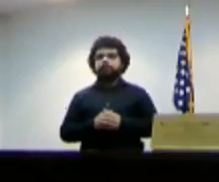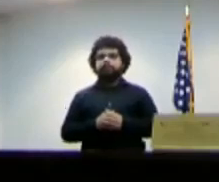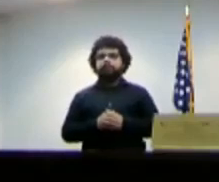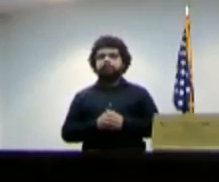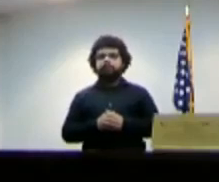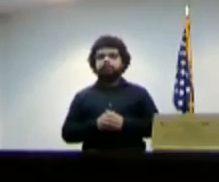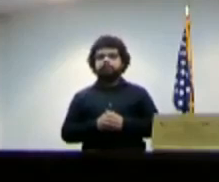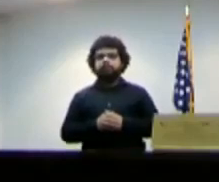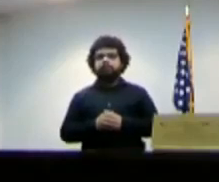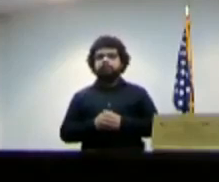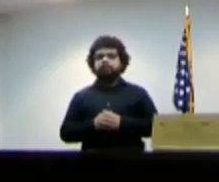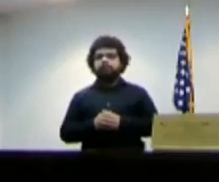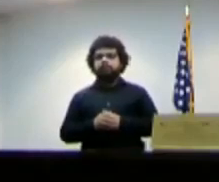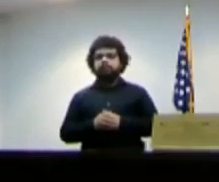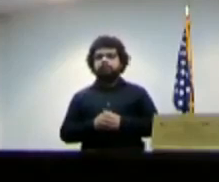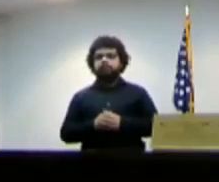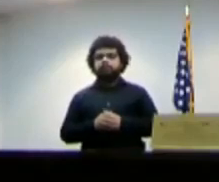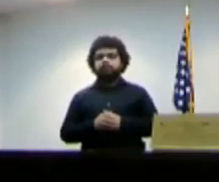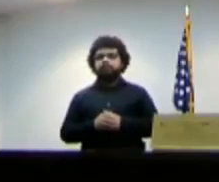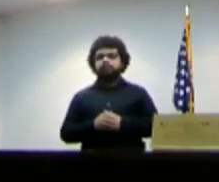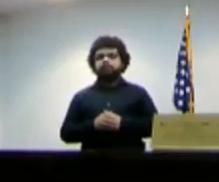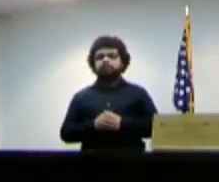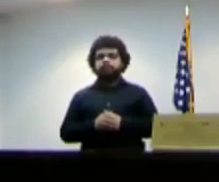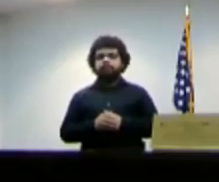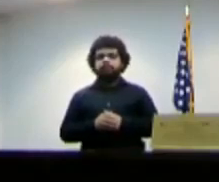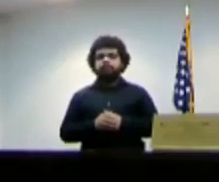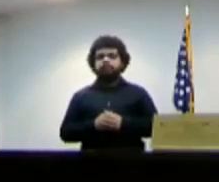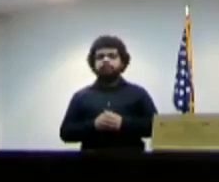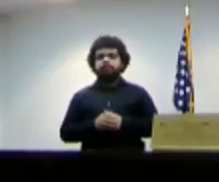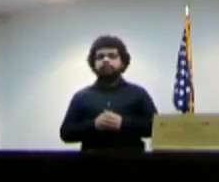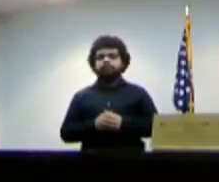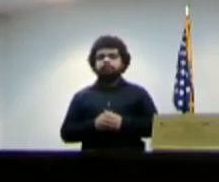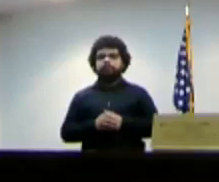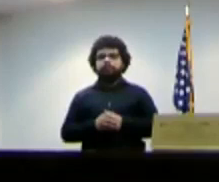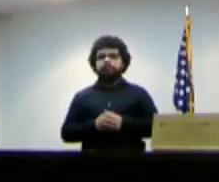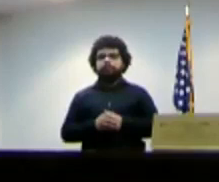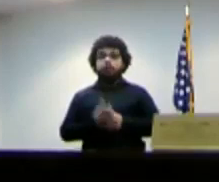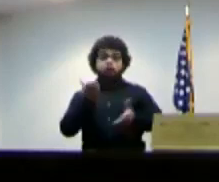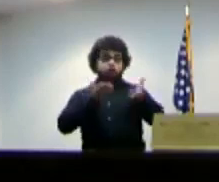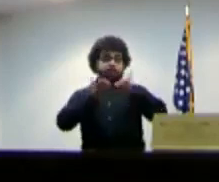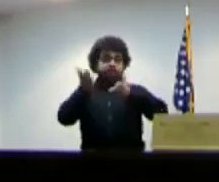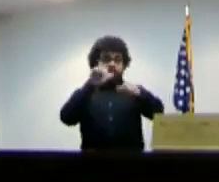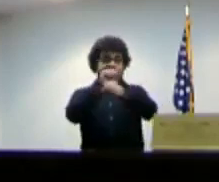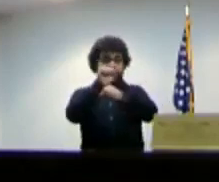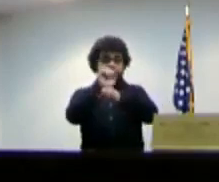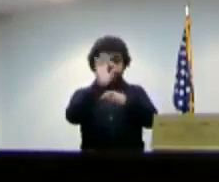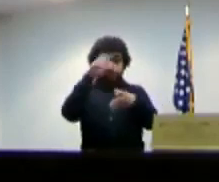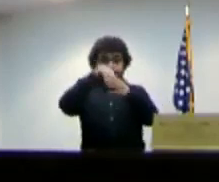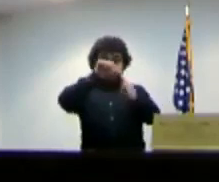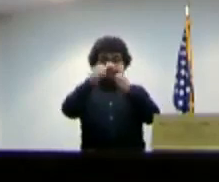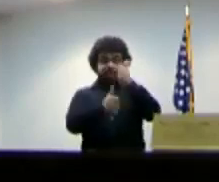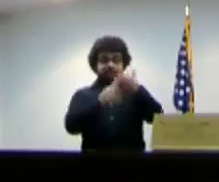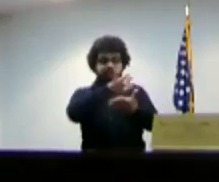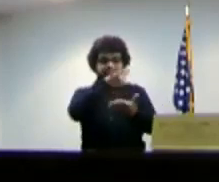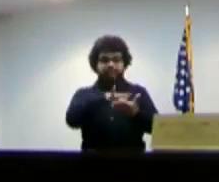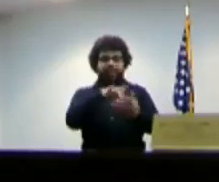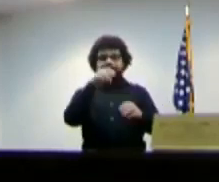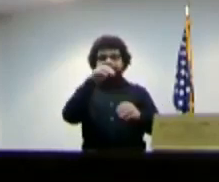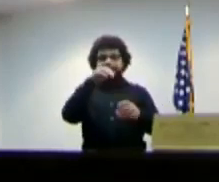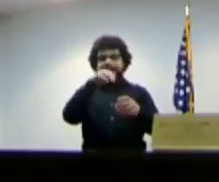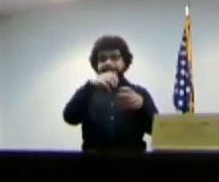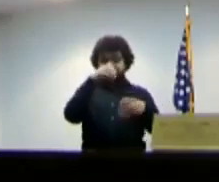Los servicios de trabajo en las subestaciones, los patios de interruptores de las